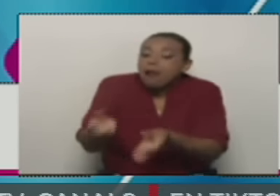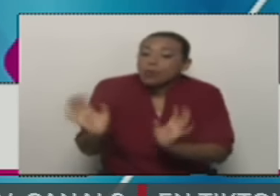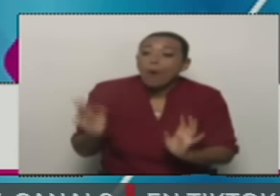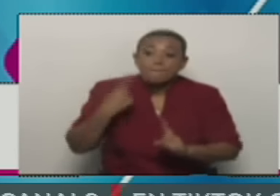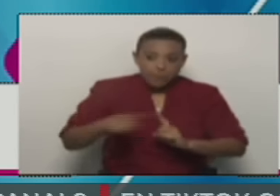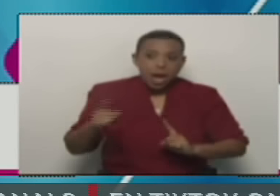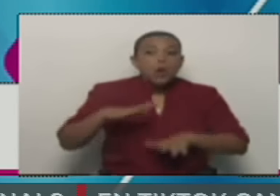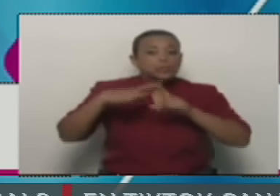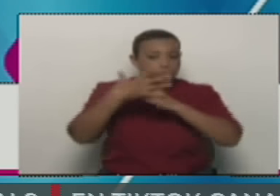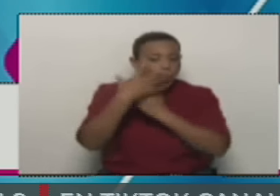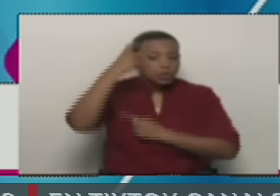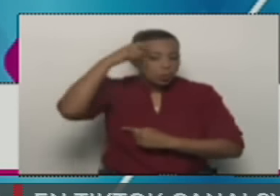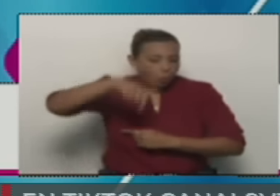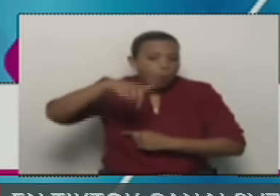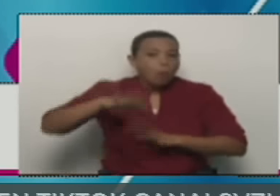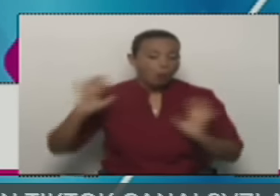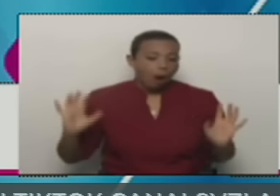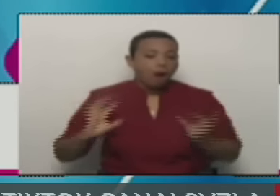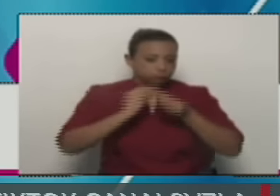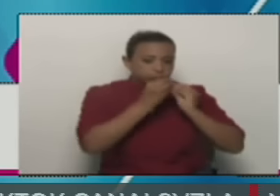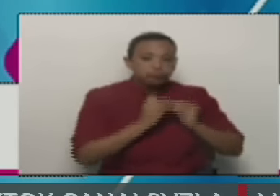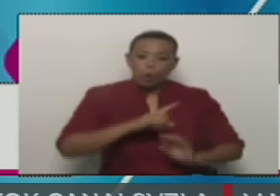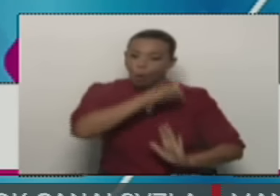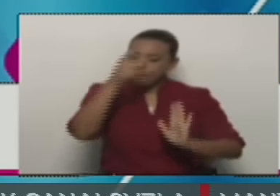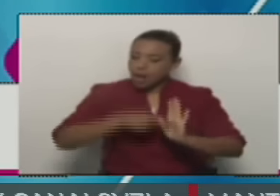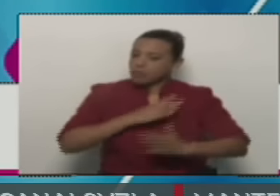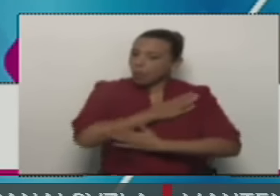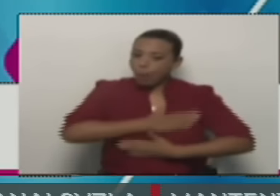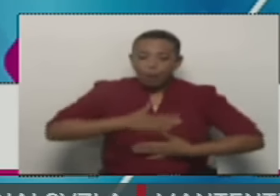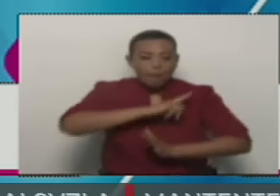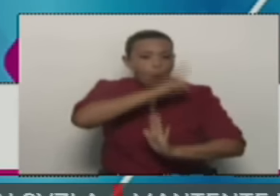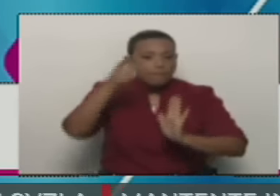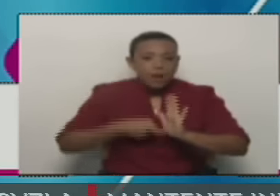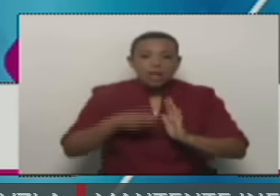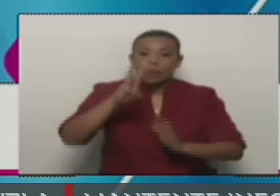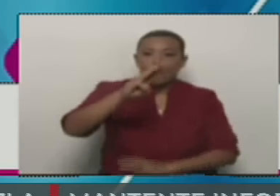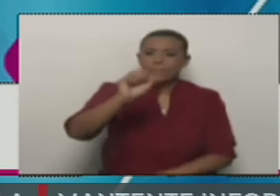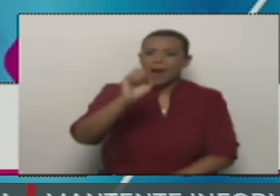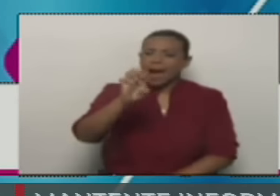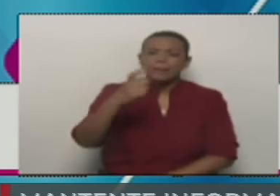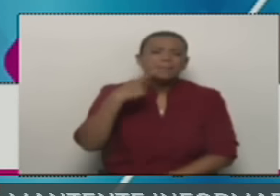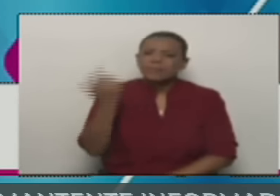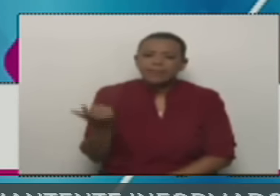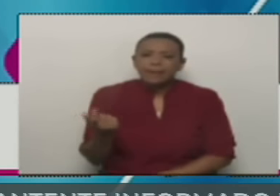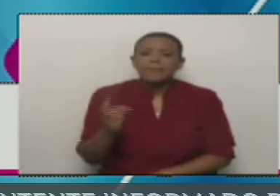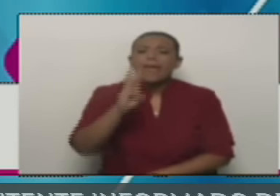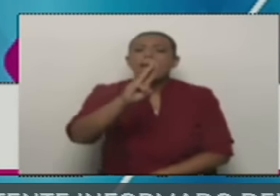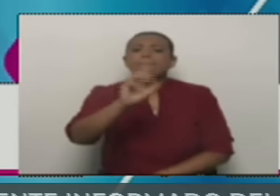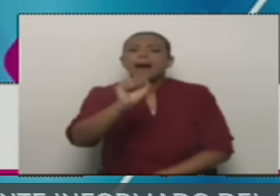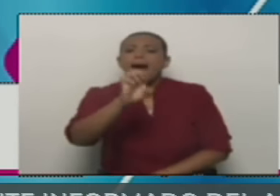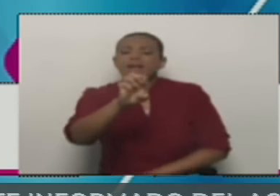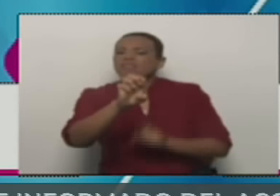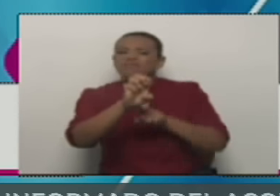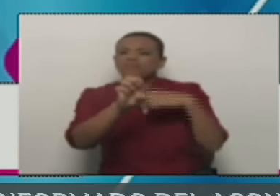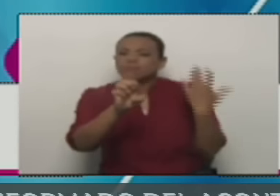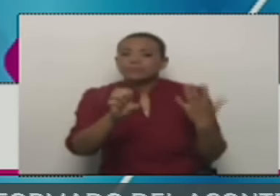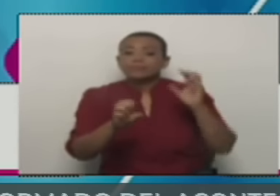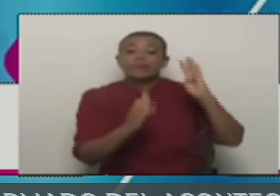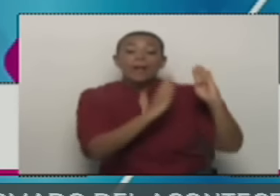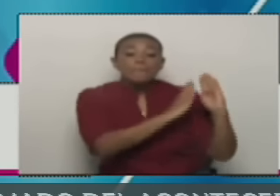en condiciones de recuperar plenamente el PAE. La gente de alguna se preguntará, ¿qué es el PAE, Winston? El programa